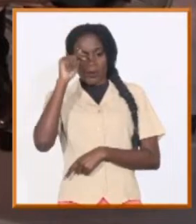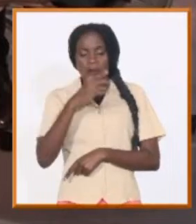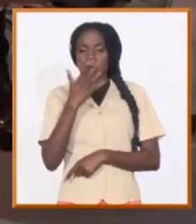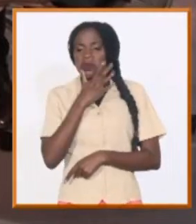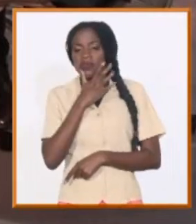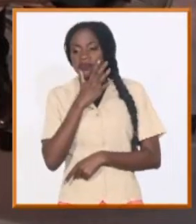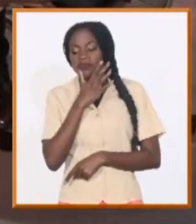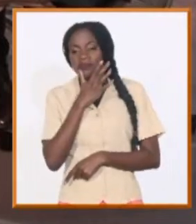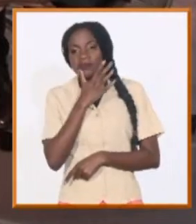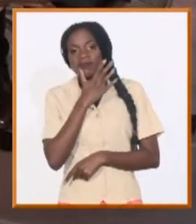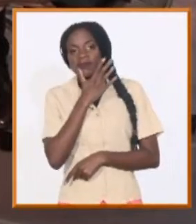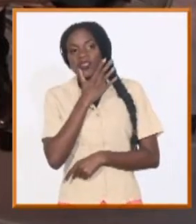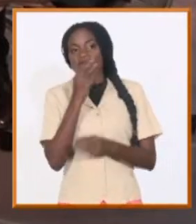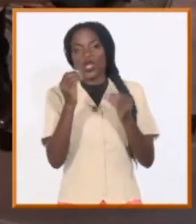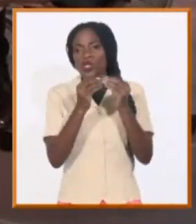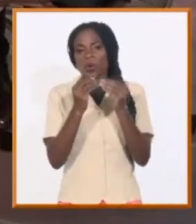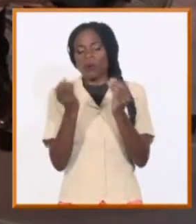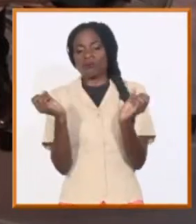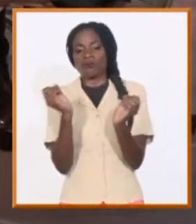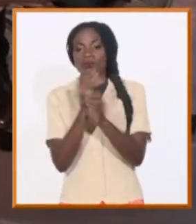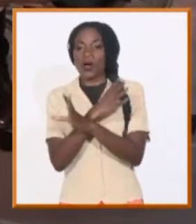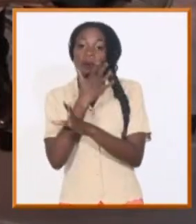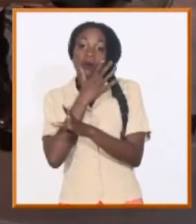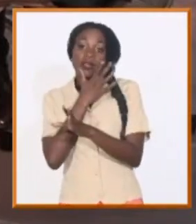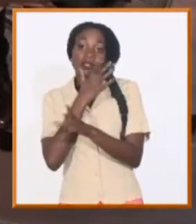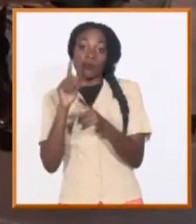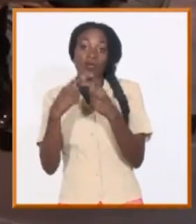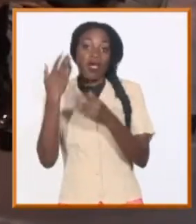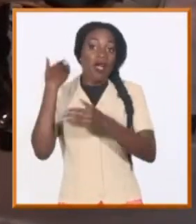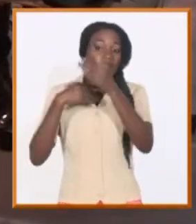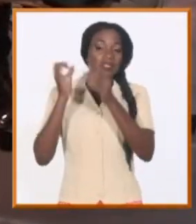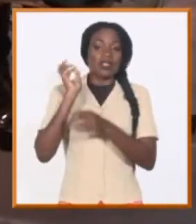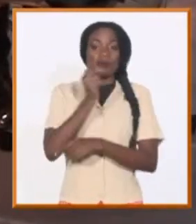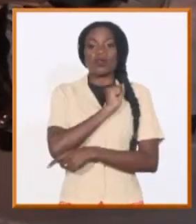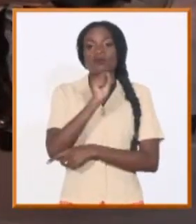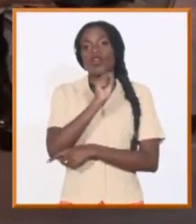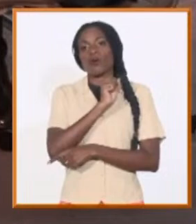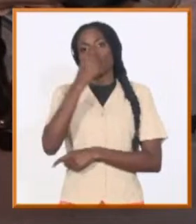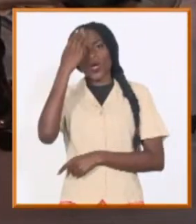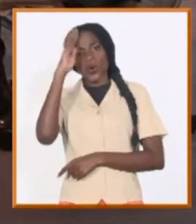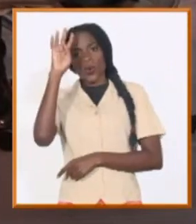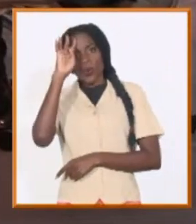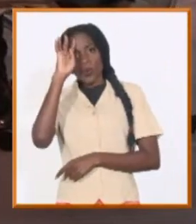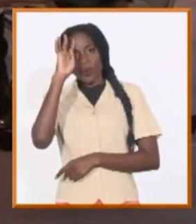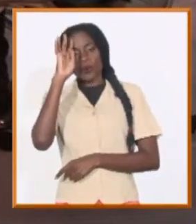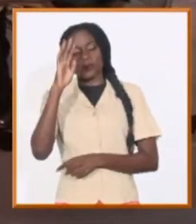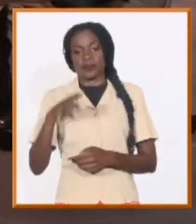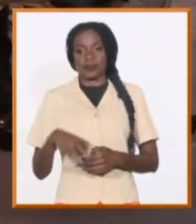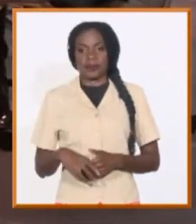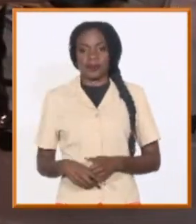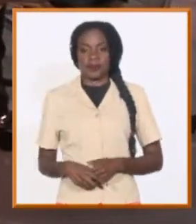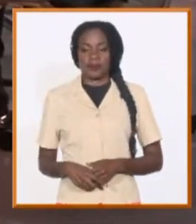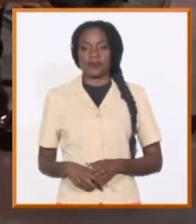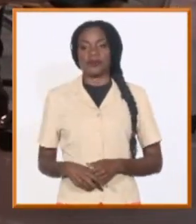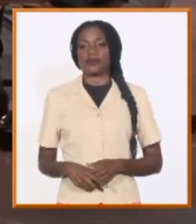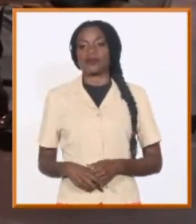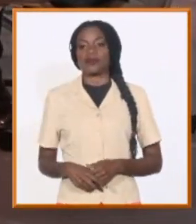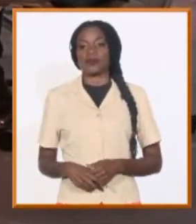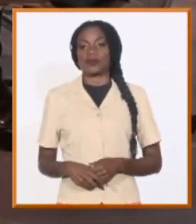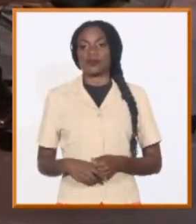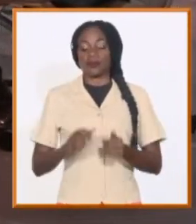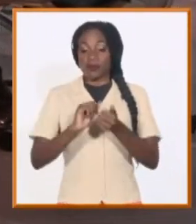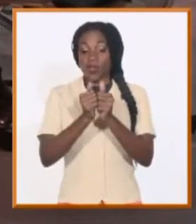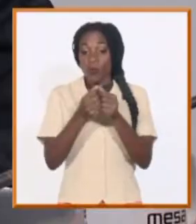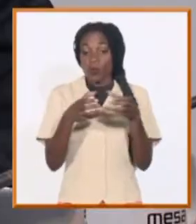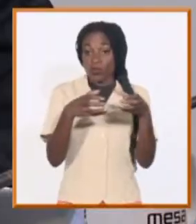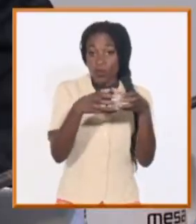Y eso creo que es la gran deuda de esta delegación deportiva, del movimiento deportivo cubano en este minuto, ¿no? Los deportes colectivos